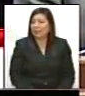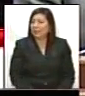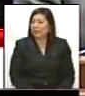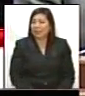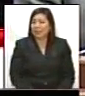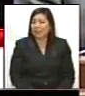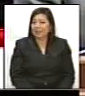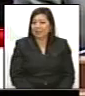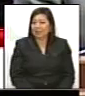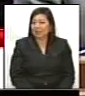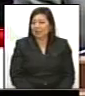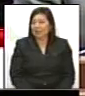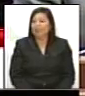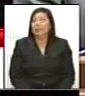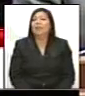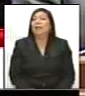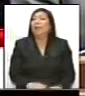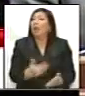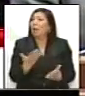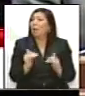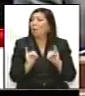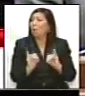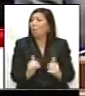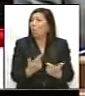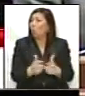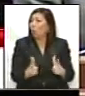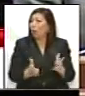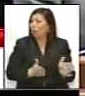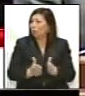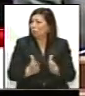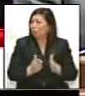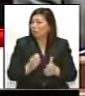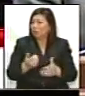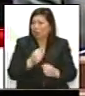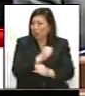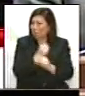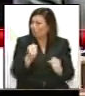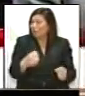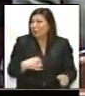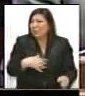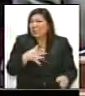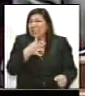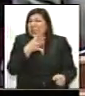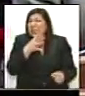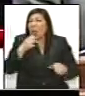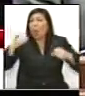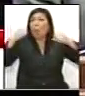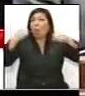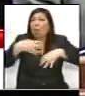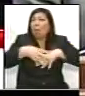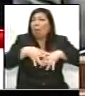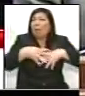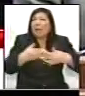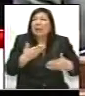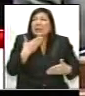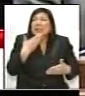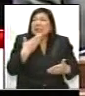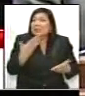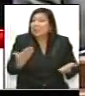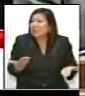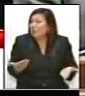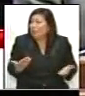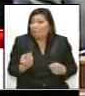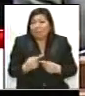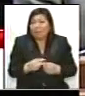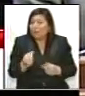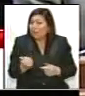Tiempo adicional. Gracias, señora presidenta. Ha habido una paralización en la carretera central en la mañana. No sabemos quiénes son los que han paralizado la carretera, pero también es